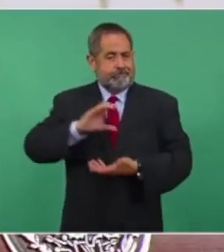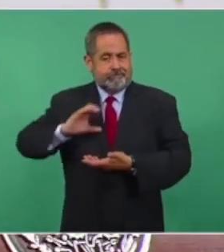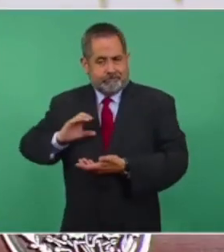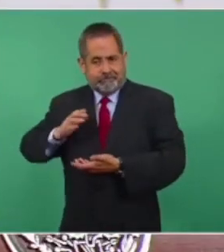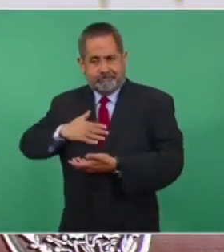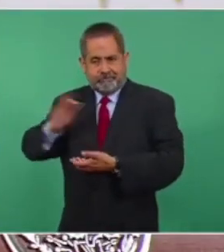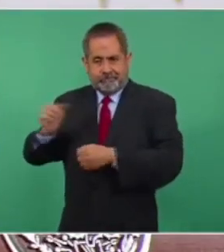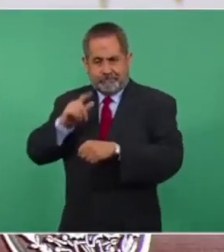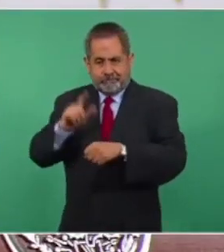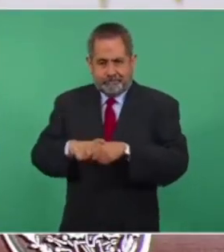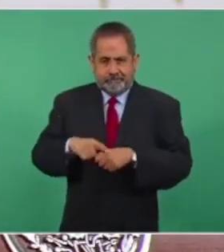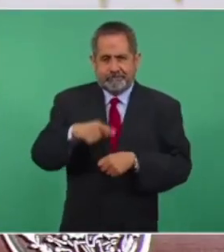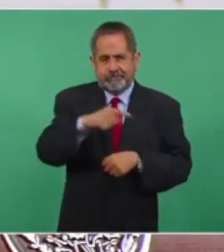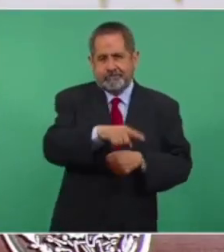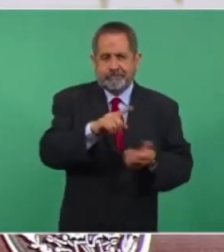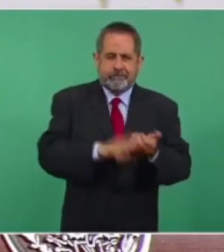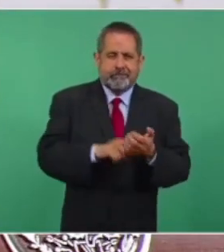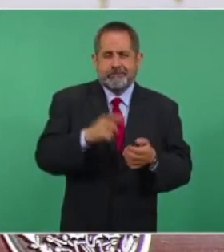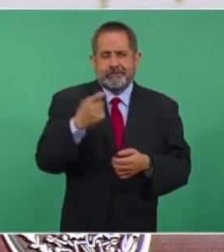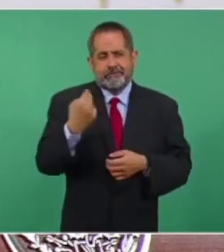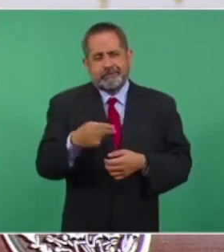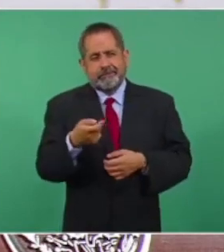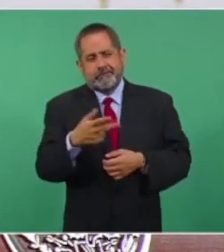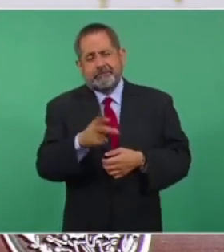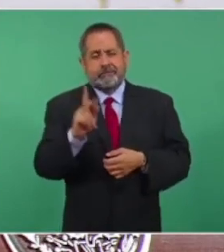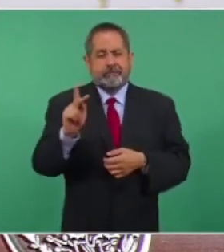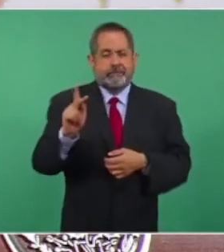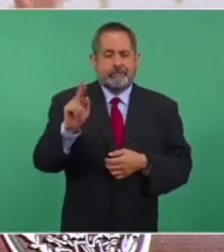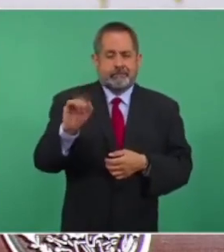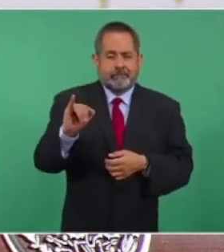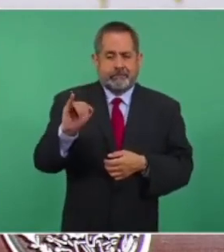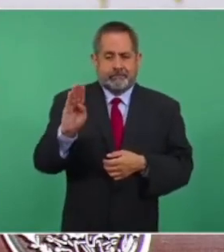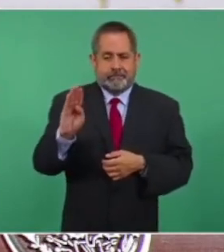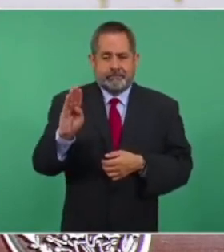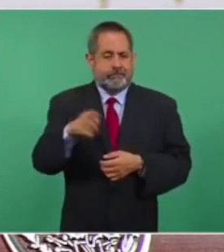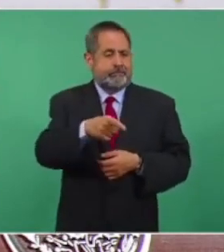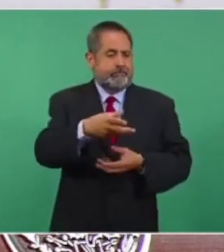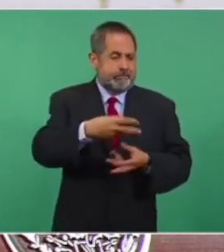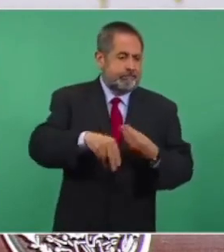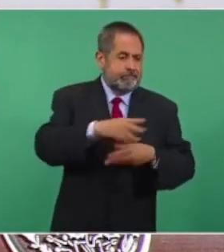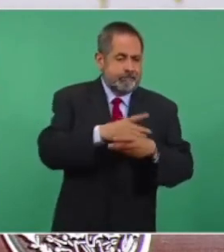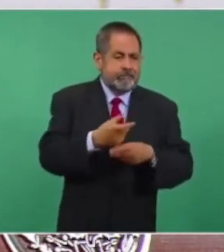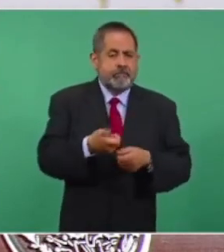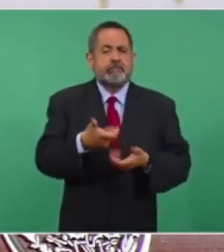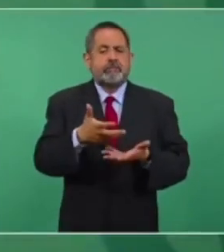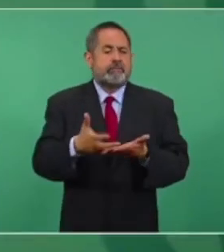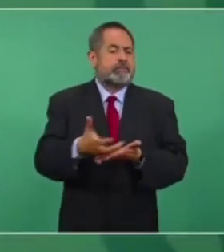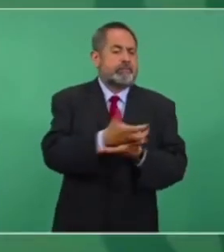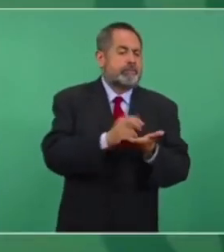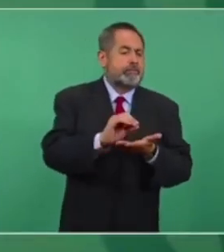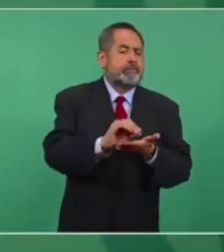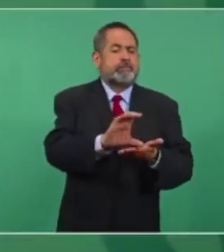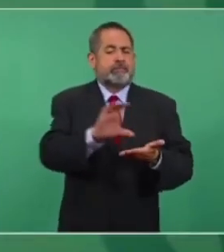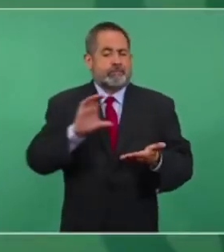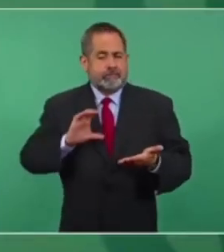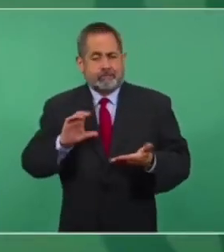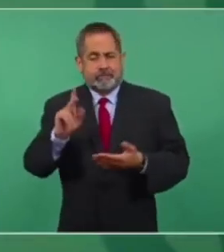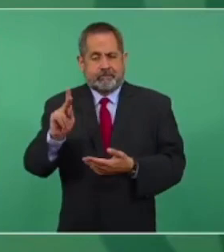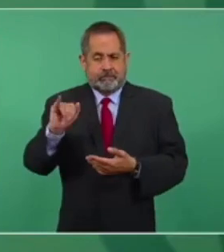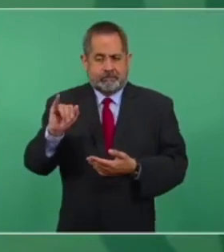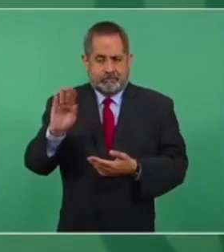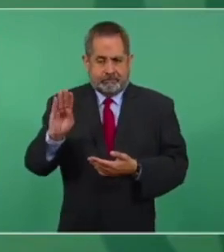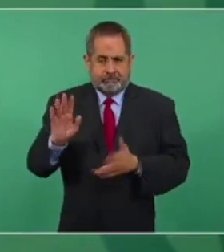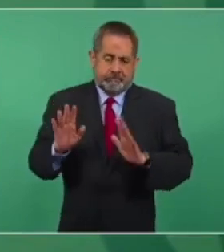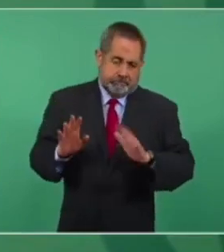a lo que llaman Producto Interno Bruto, lo que produce el estado, y tome en